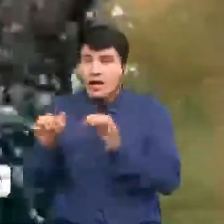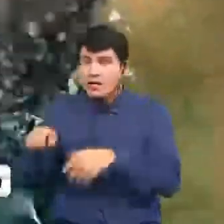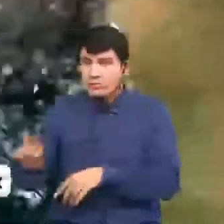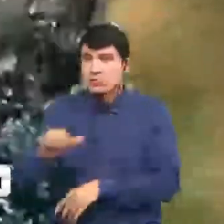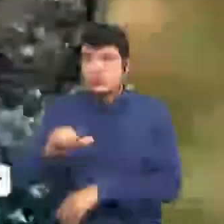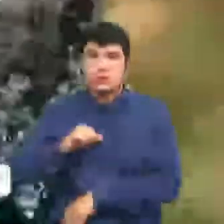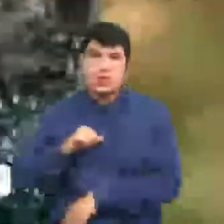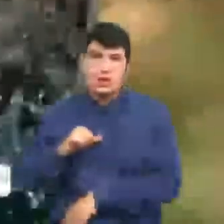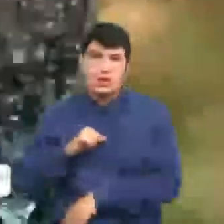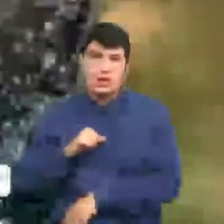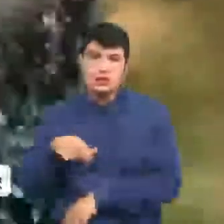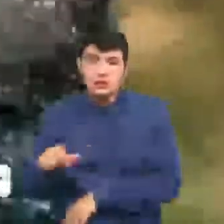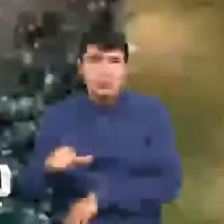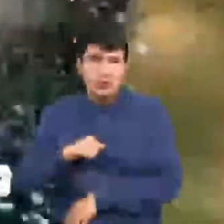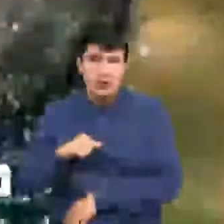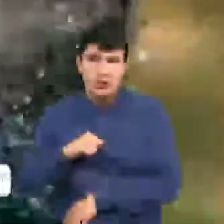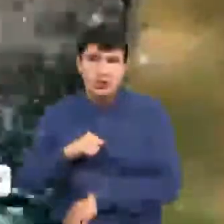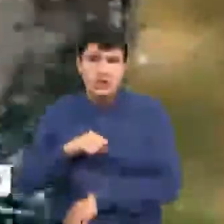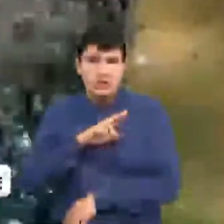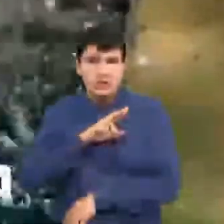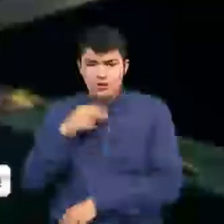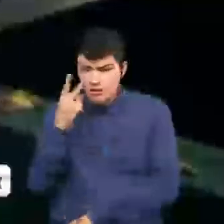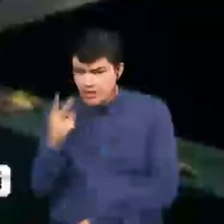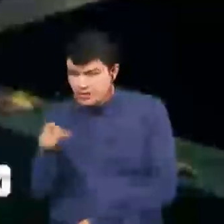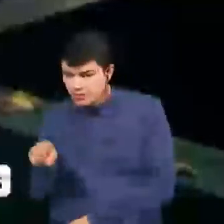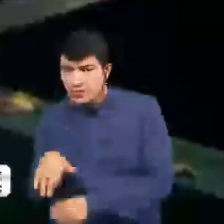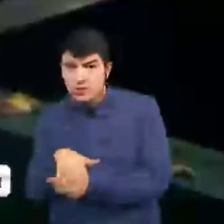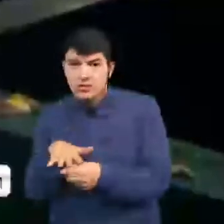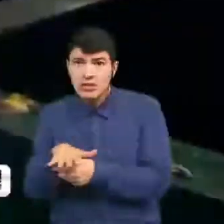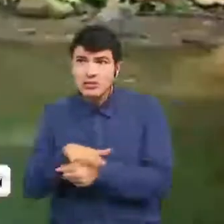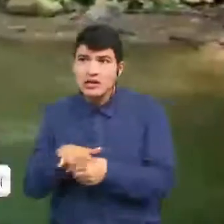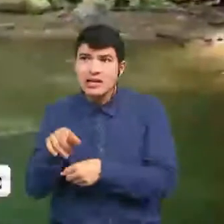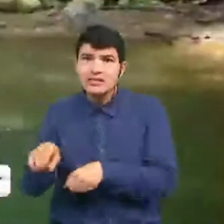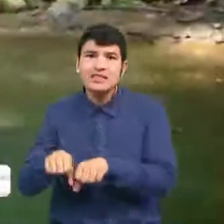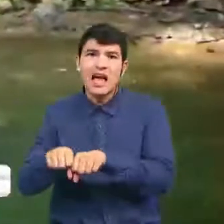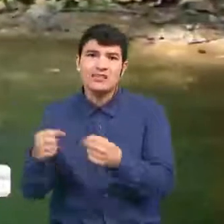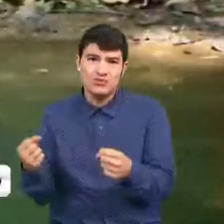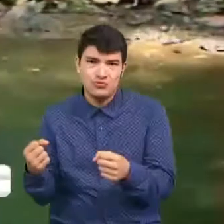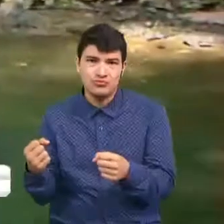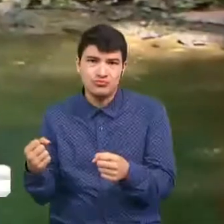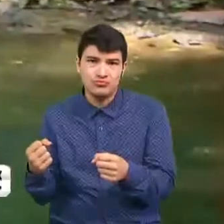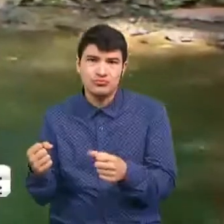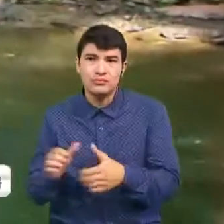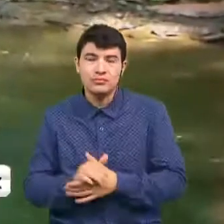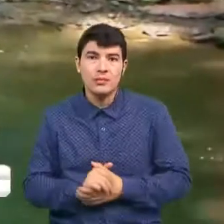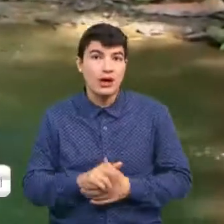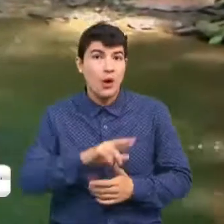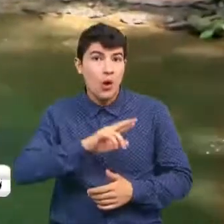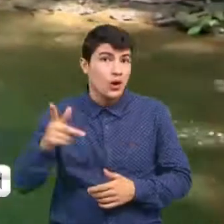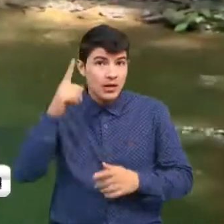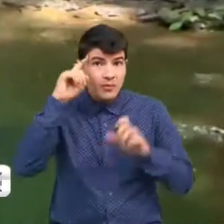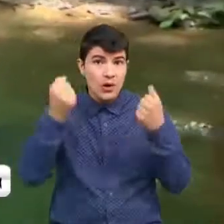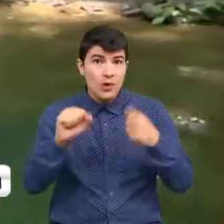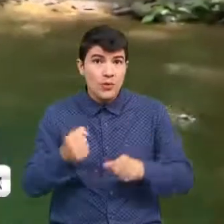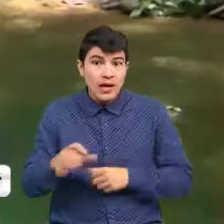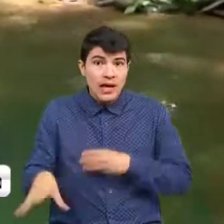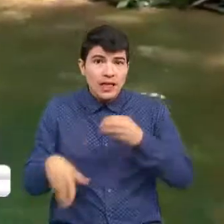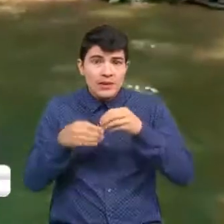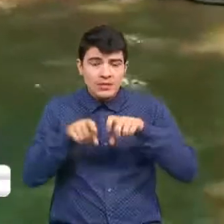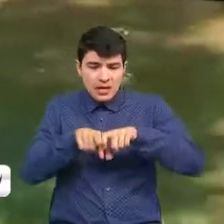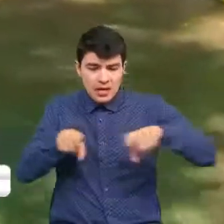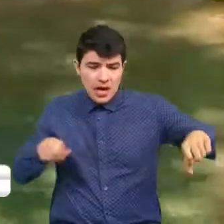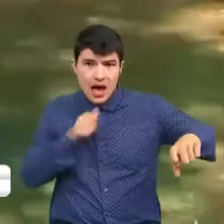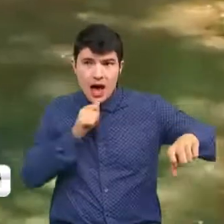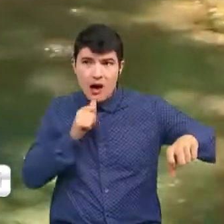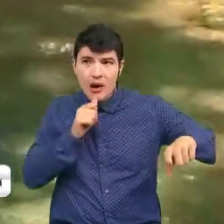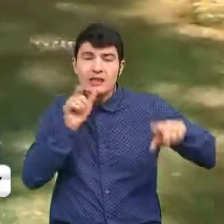cuenta con ella y por lo que miramos de esta situación se manchó otra de las grandes preocupaciones radicaba en que los tubos de conducción a